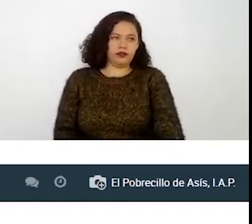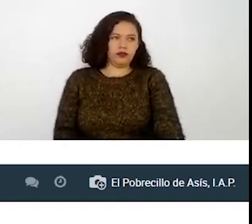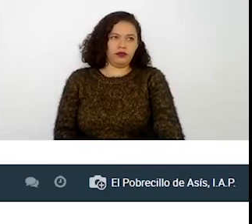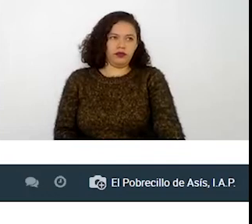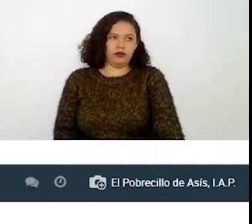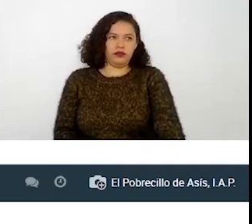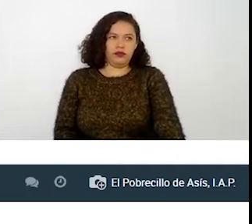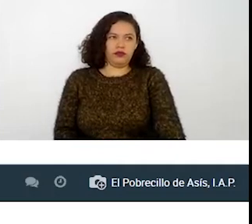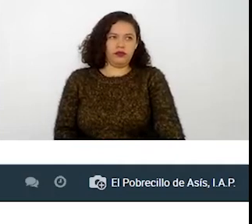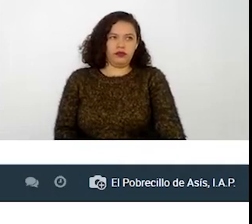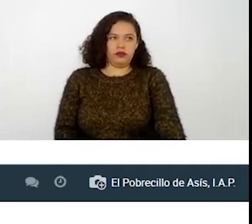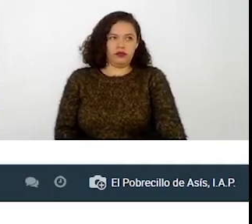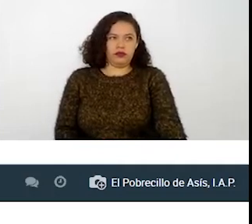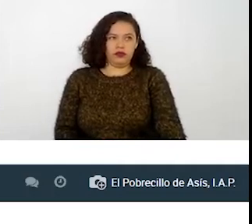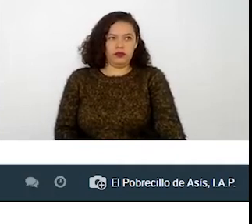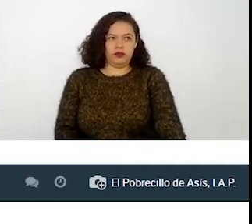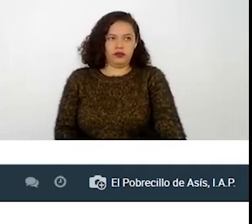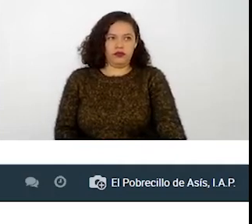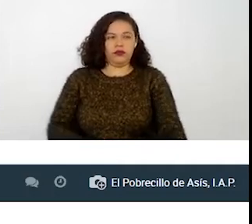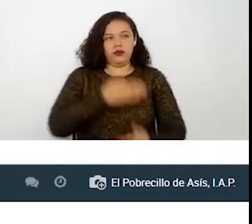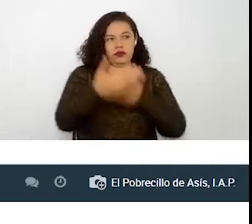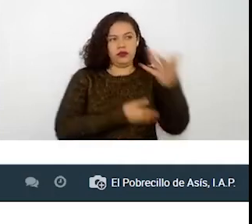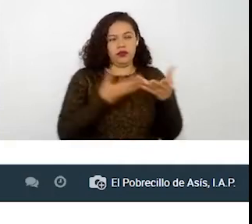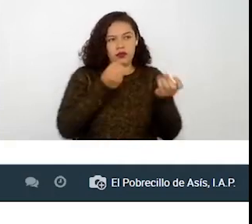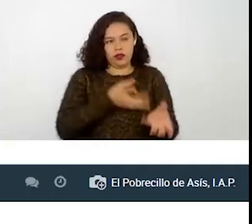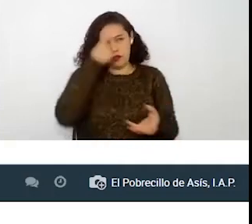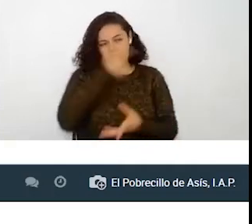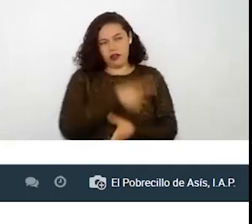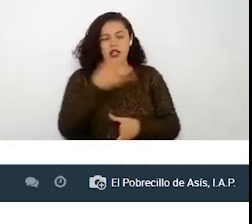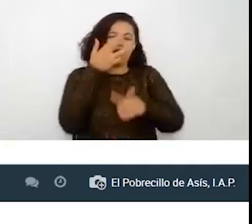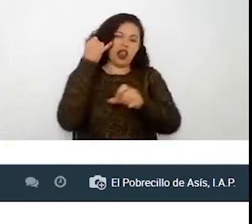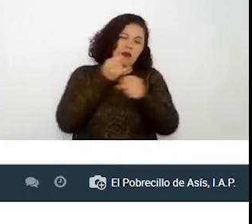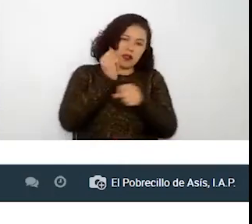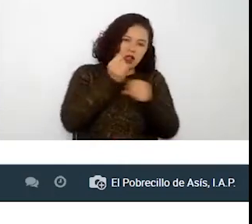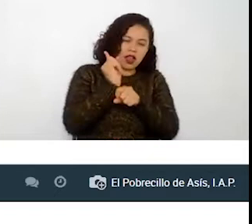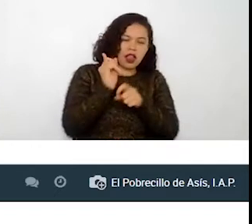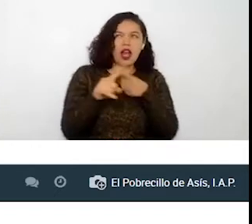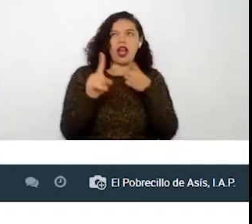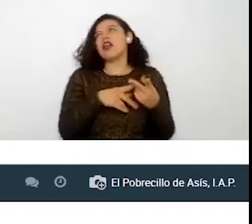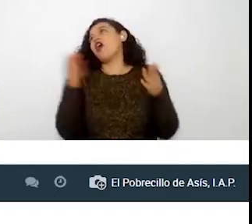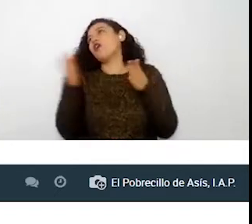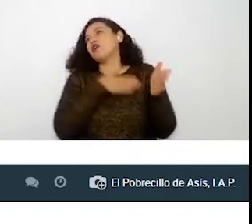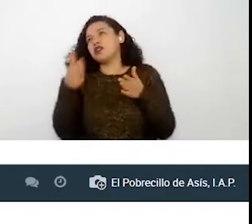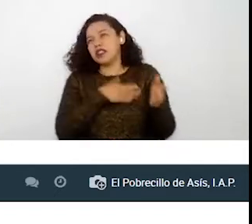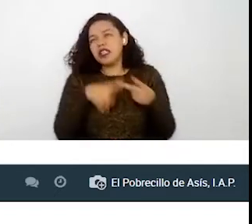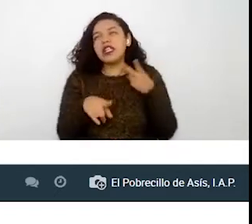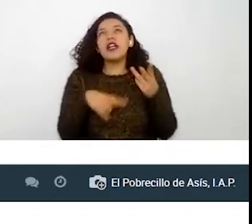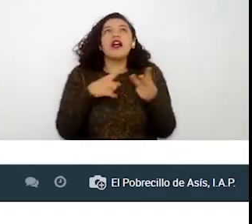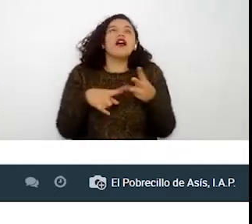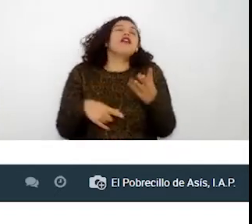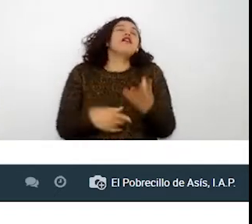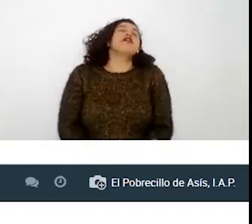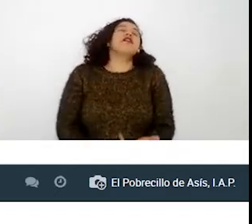qué qué servicio van a otorgar con la capacitación a capacitar En carpintería van a capacitar en cocina van a capacitar en